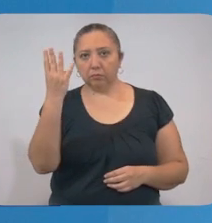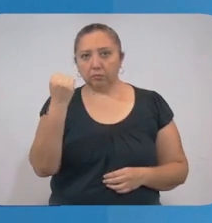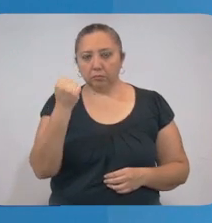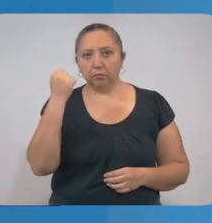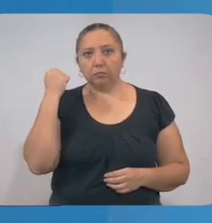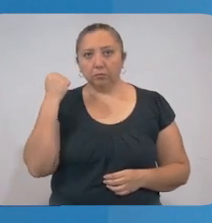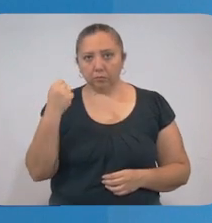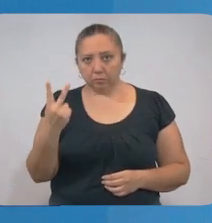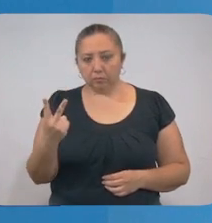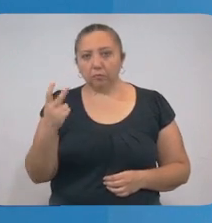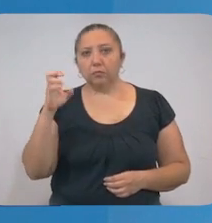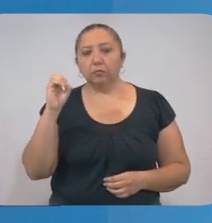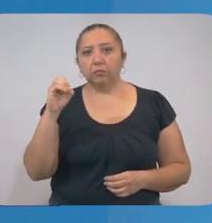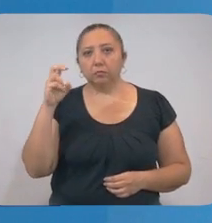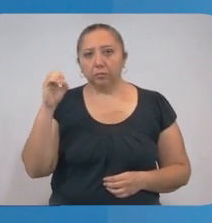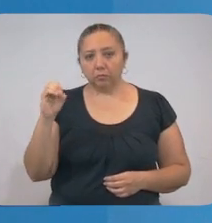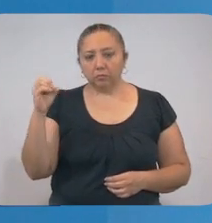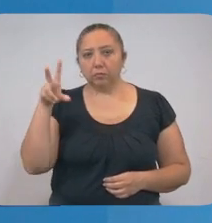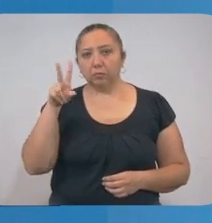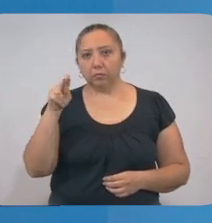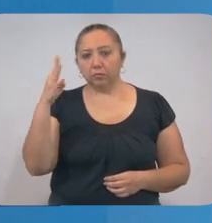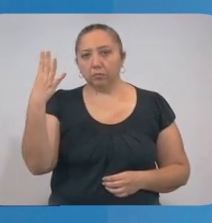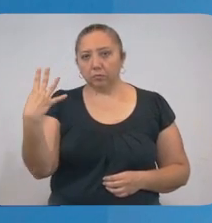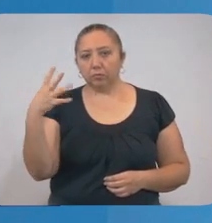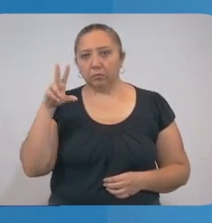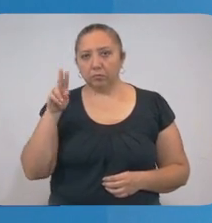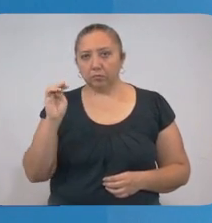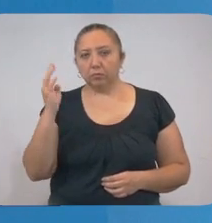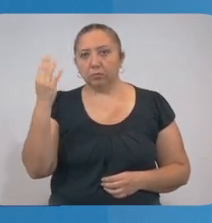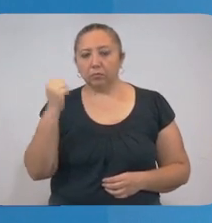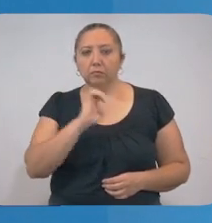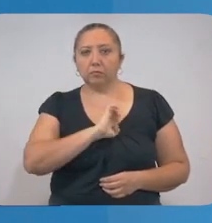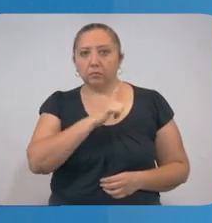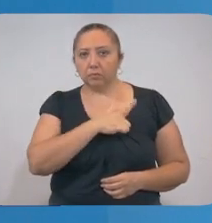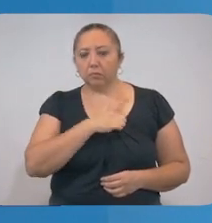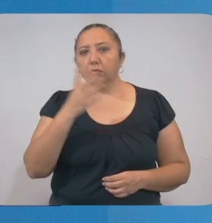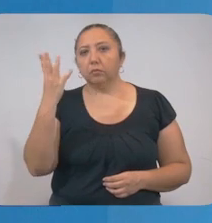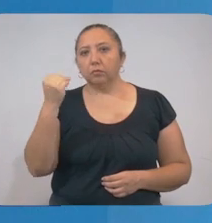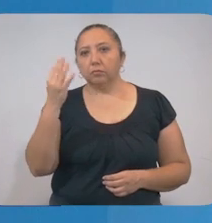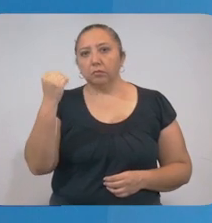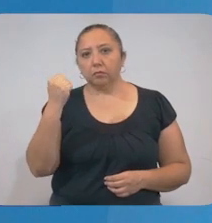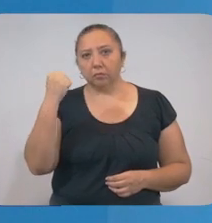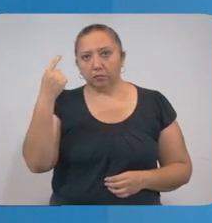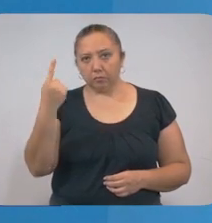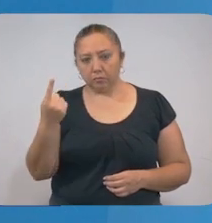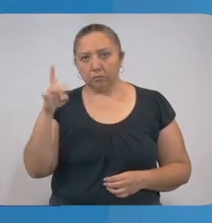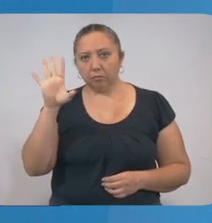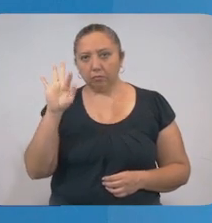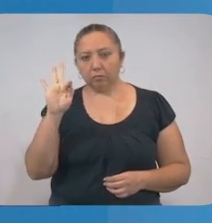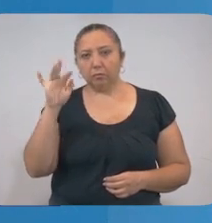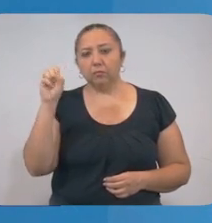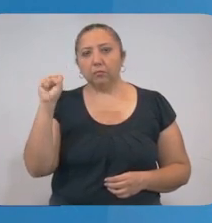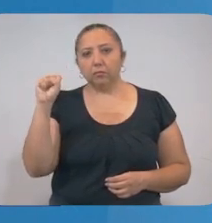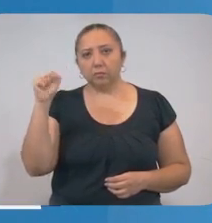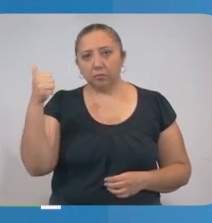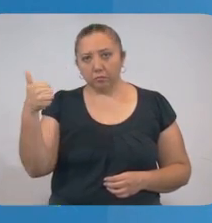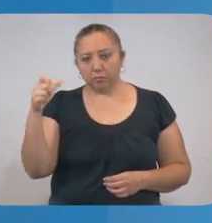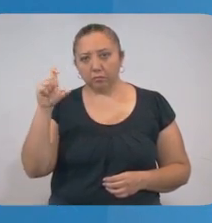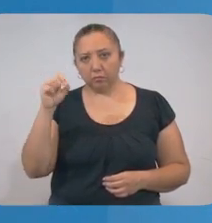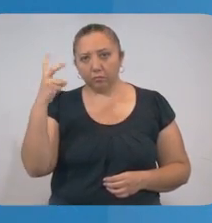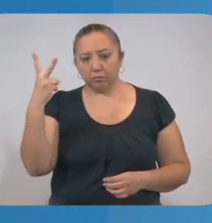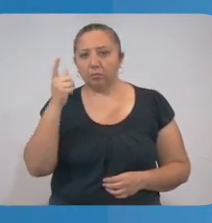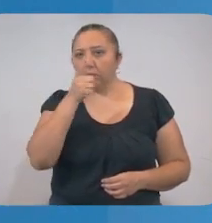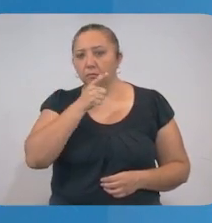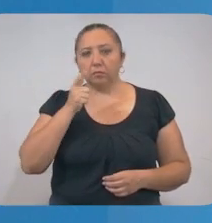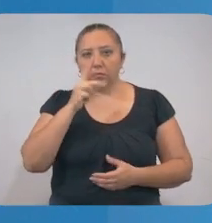helupata la wensik ta telefonoi, iPhone, waletik kaba tablets, kabet shan yanti le nuk besa hilukaba sistema Android. Yetele